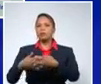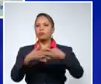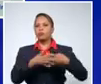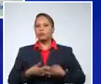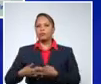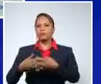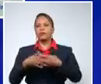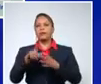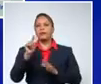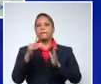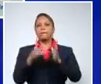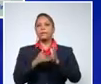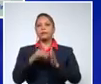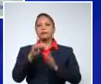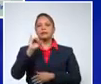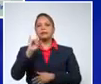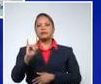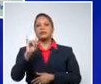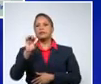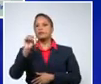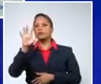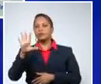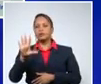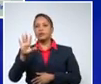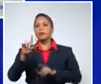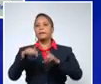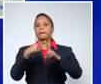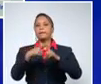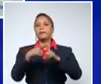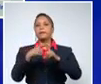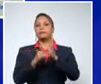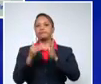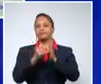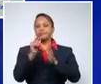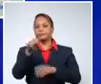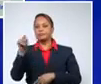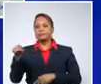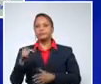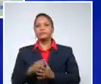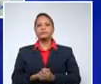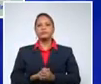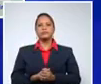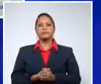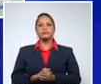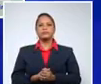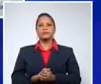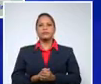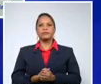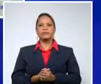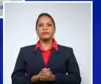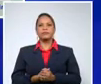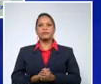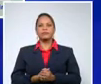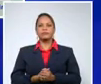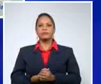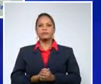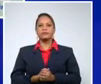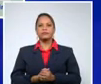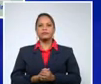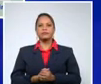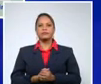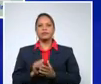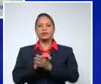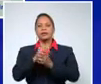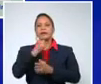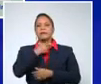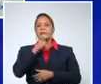con 1605 por millón de habitantes. Hungría, Bosnia y Herzegovina, Macedonia del